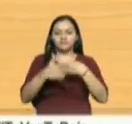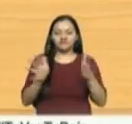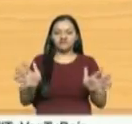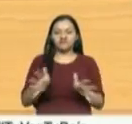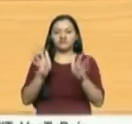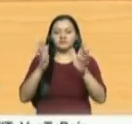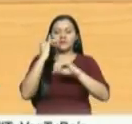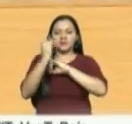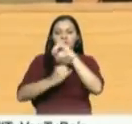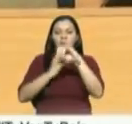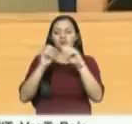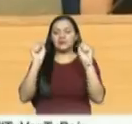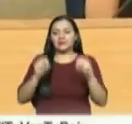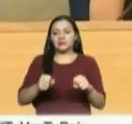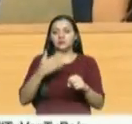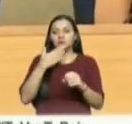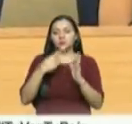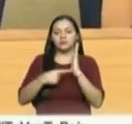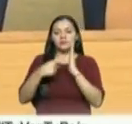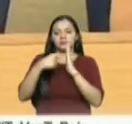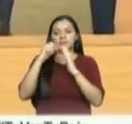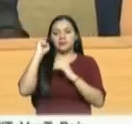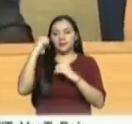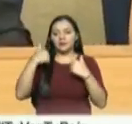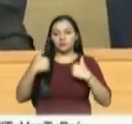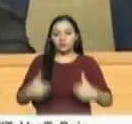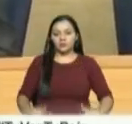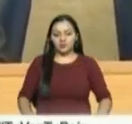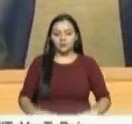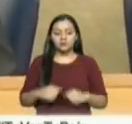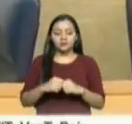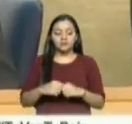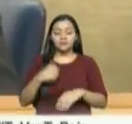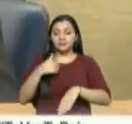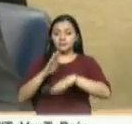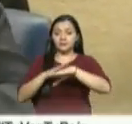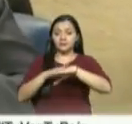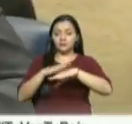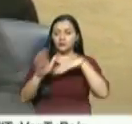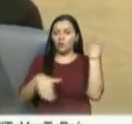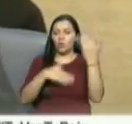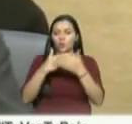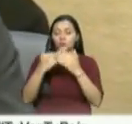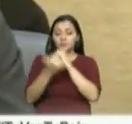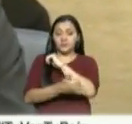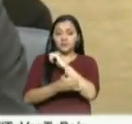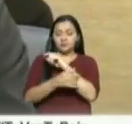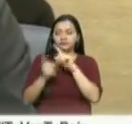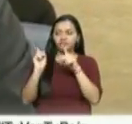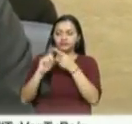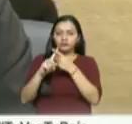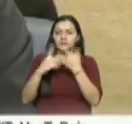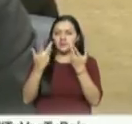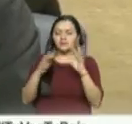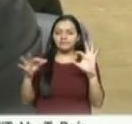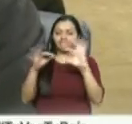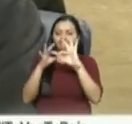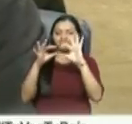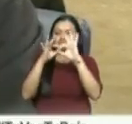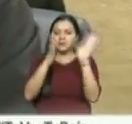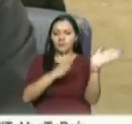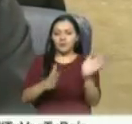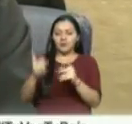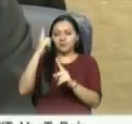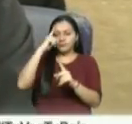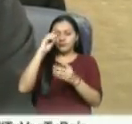iniciativas internacionales en materia de derechos humanos. Invitamos a todos los países a sumarse a la iniciativa para